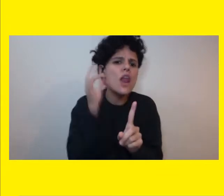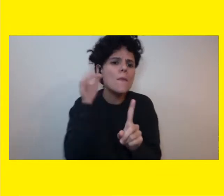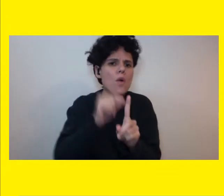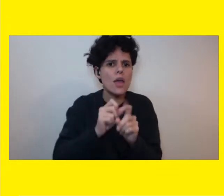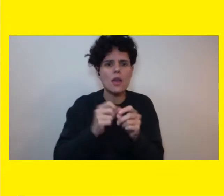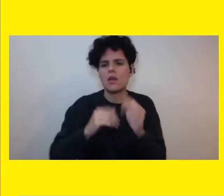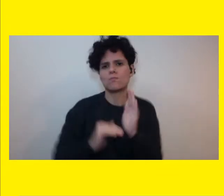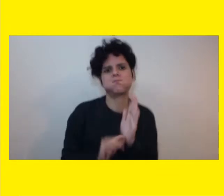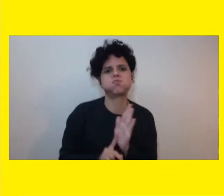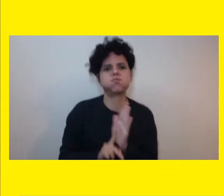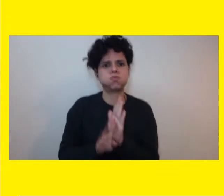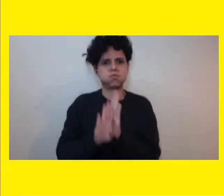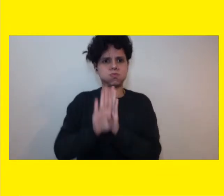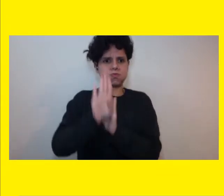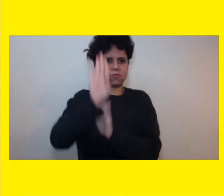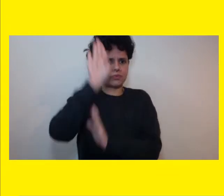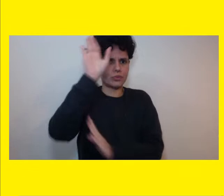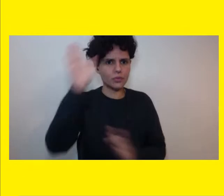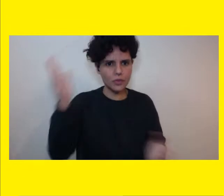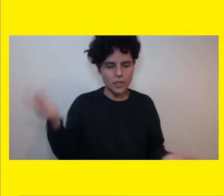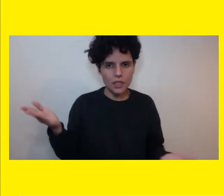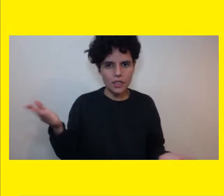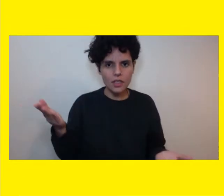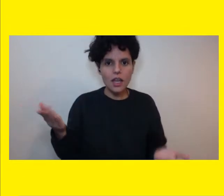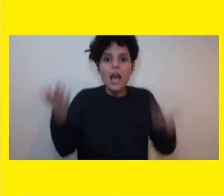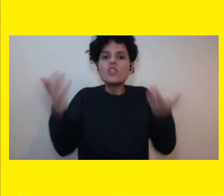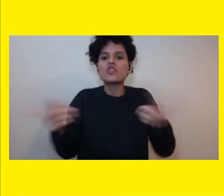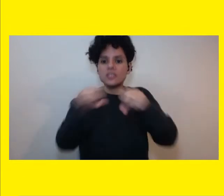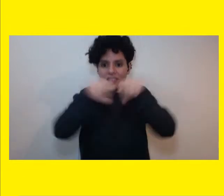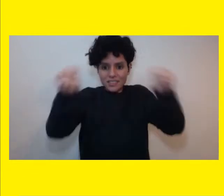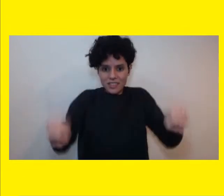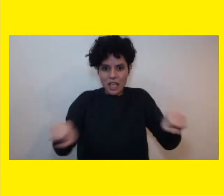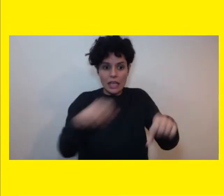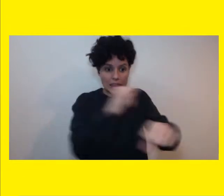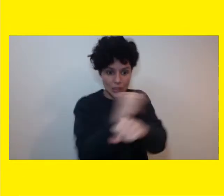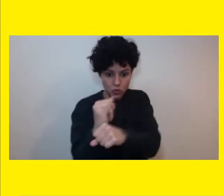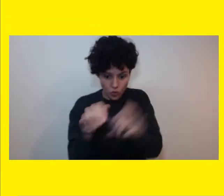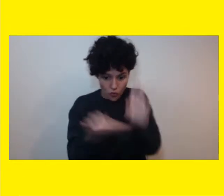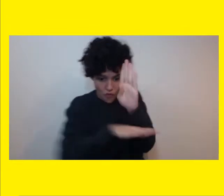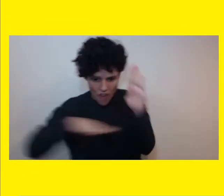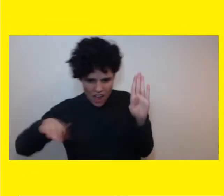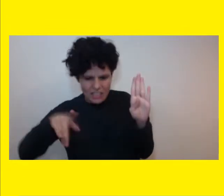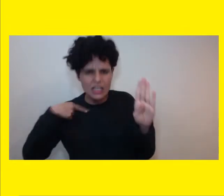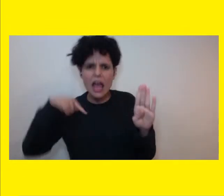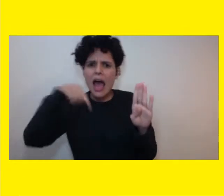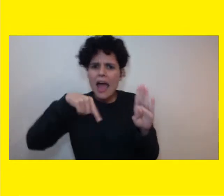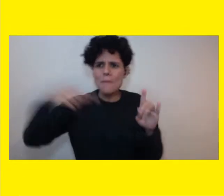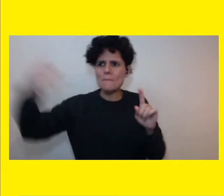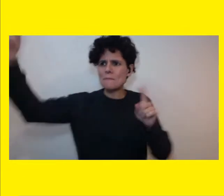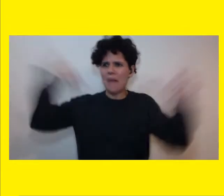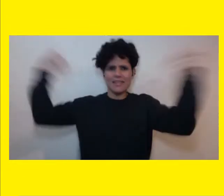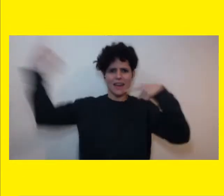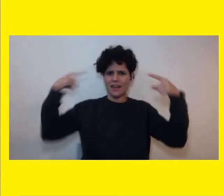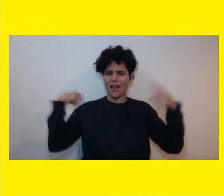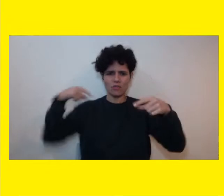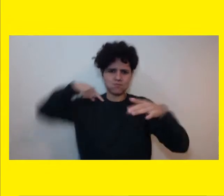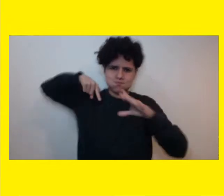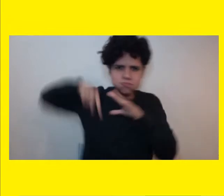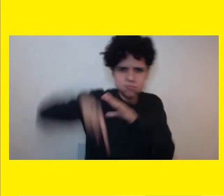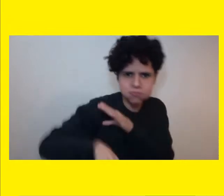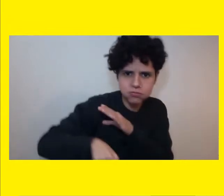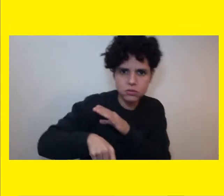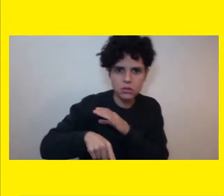Entonces, vivimos en una estructura y en una institucionalidad de carácter profundamente patriarcal, que invisibiliza lo femenino y que